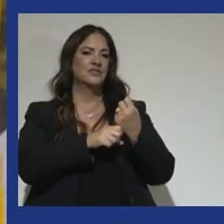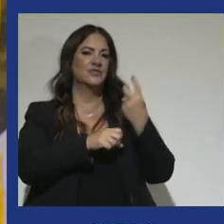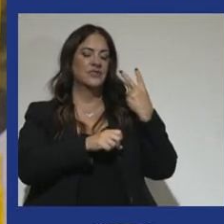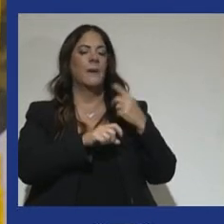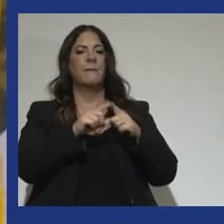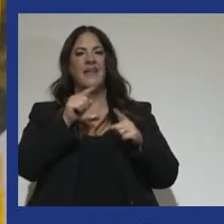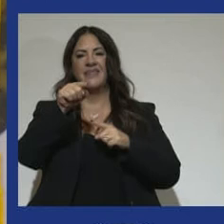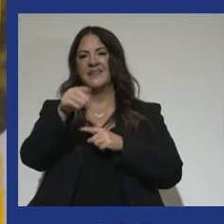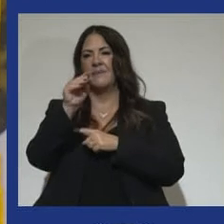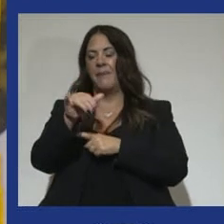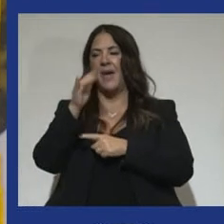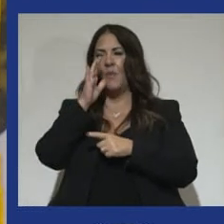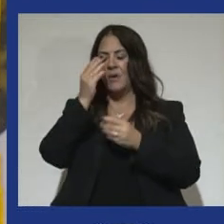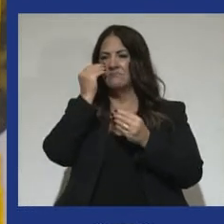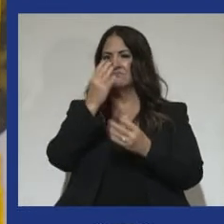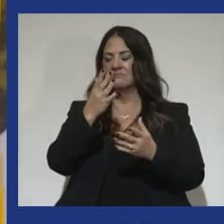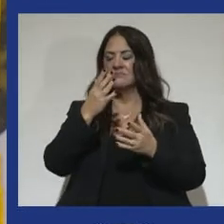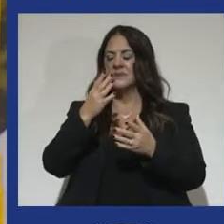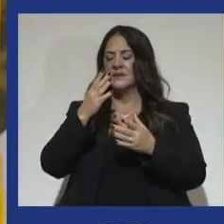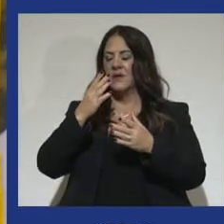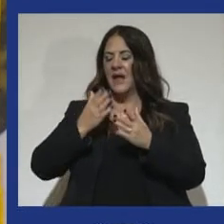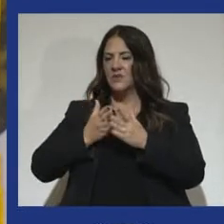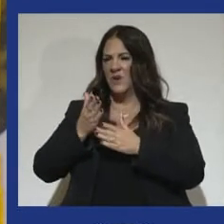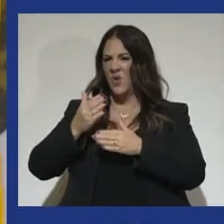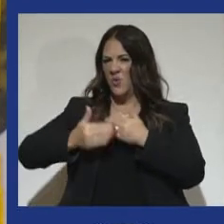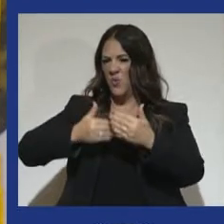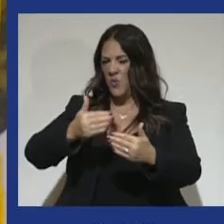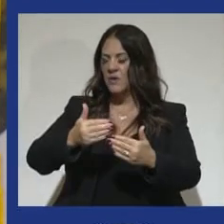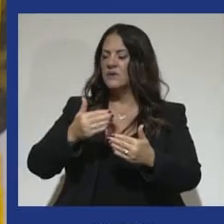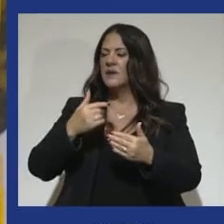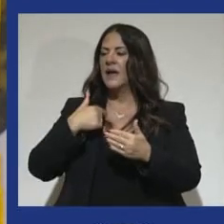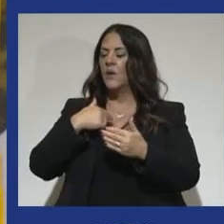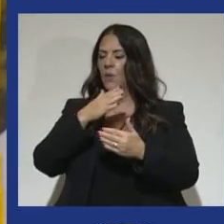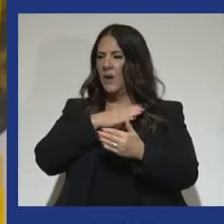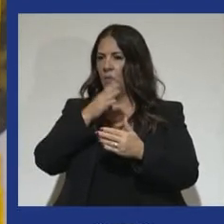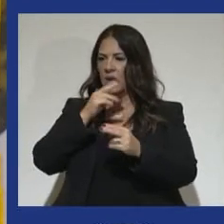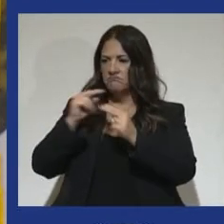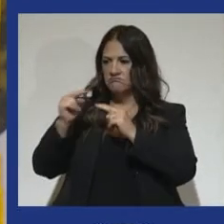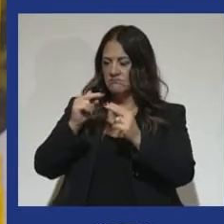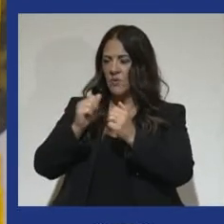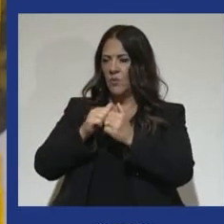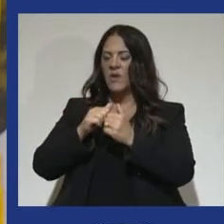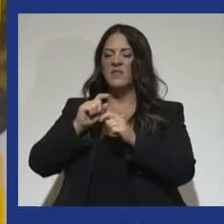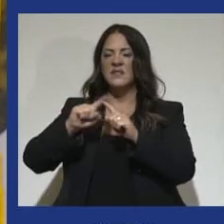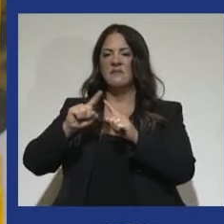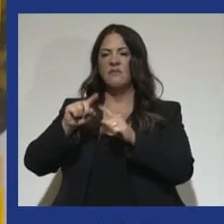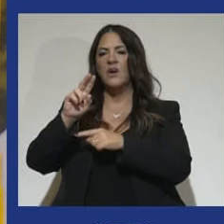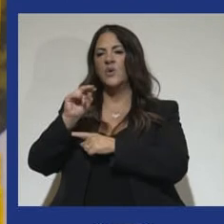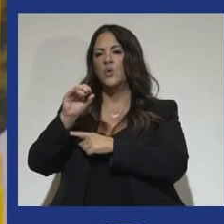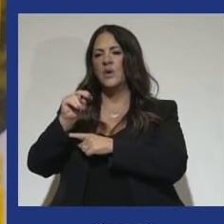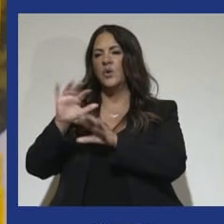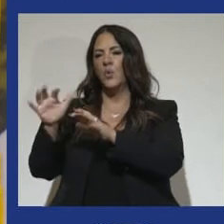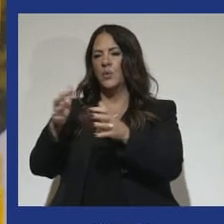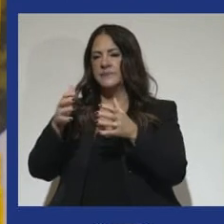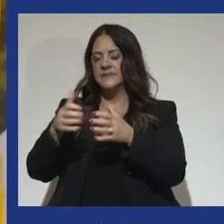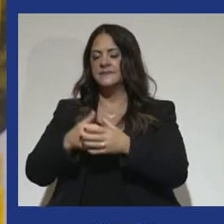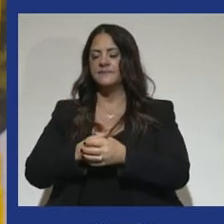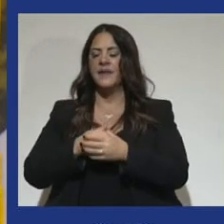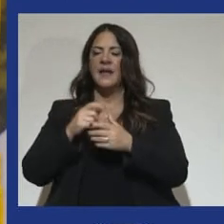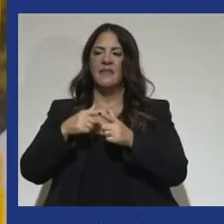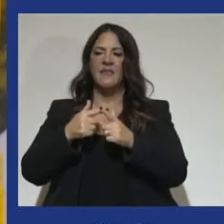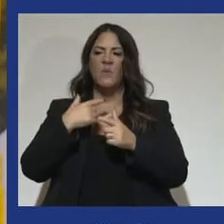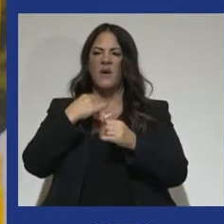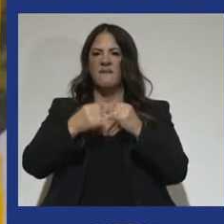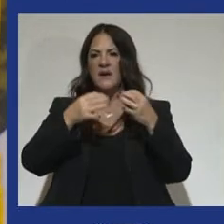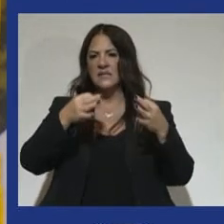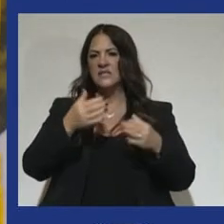y haremos una determinación final en mayo y trabajar seguiremos trabajando en el proceso de negociación colectiva para llegar a